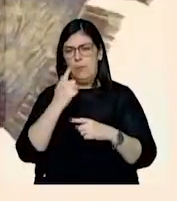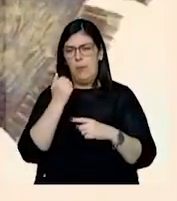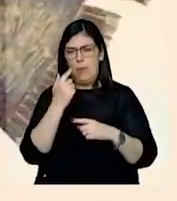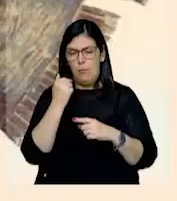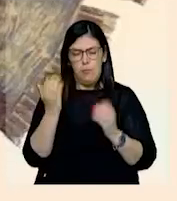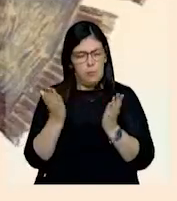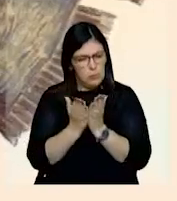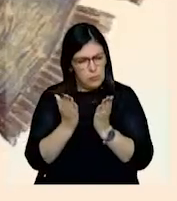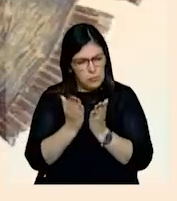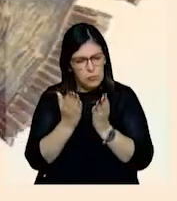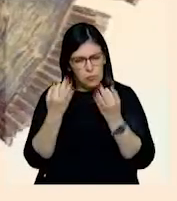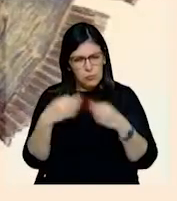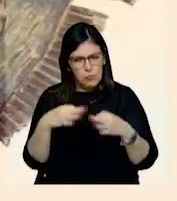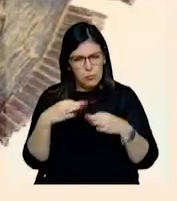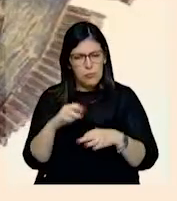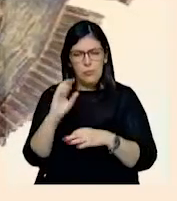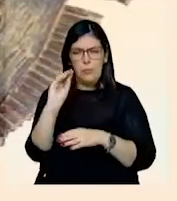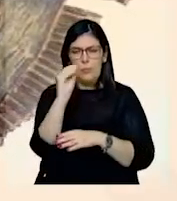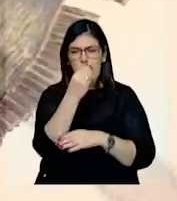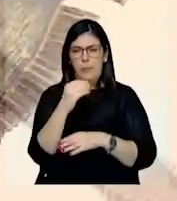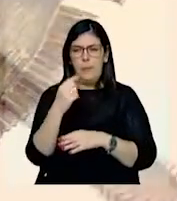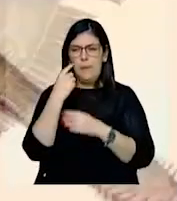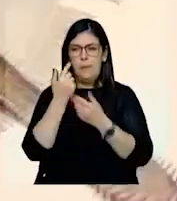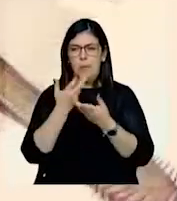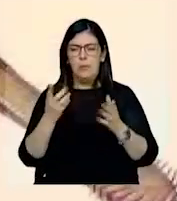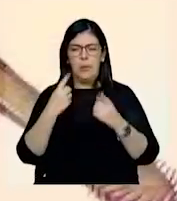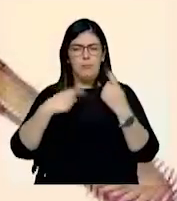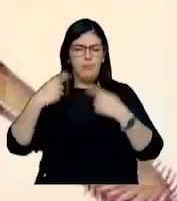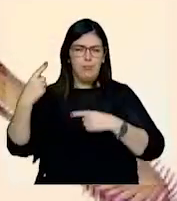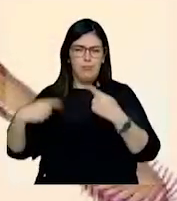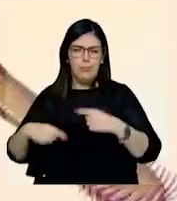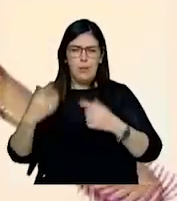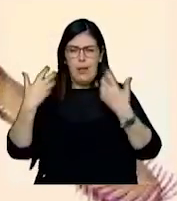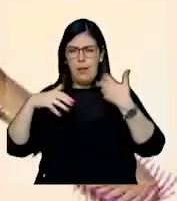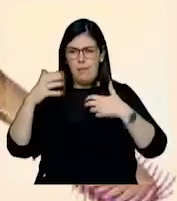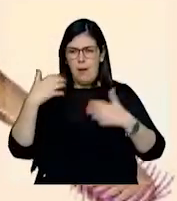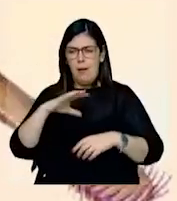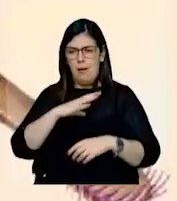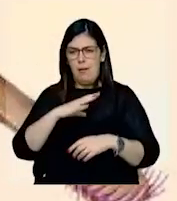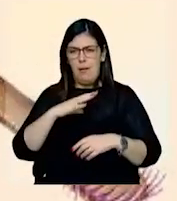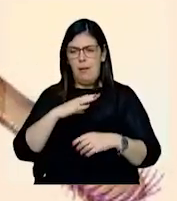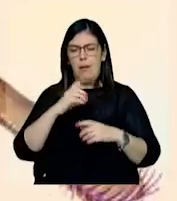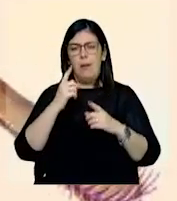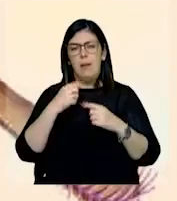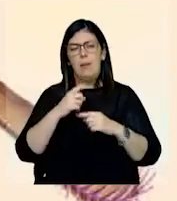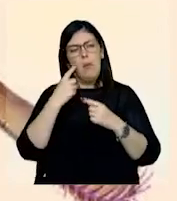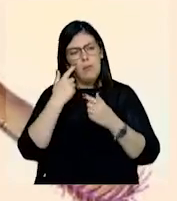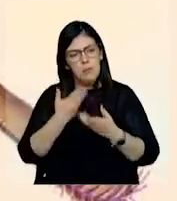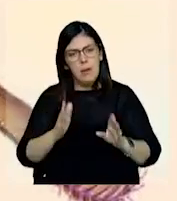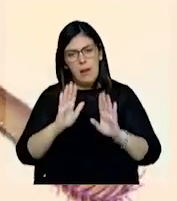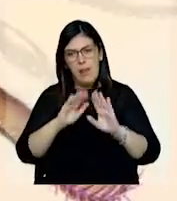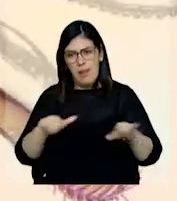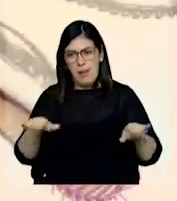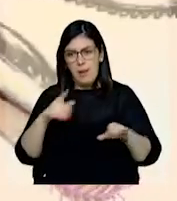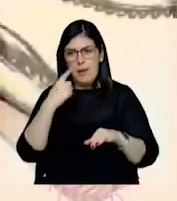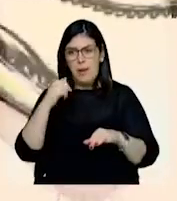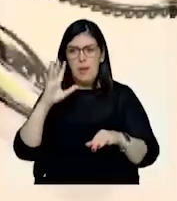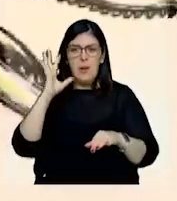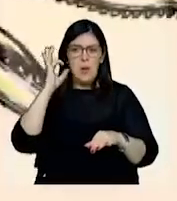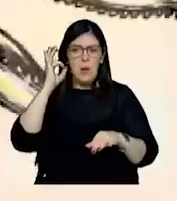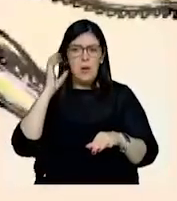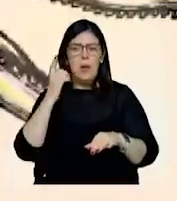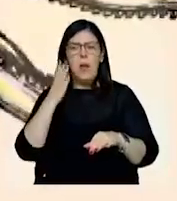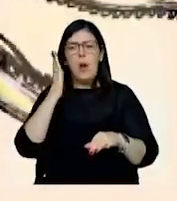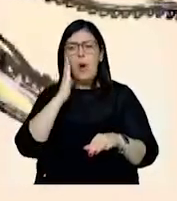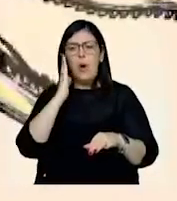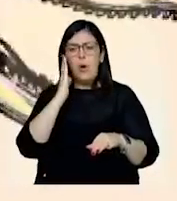lo que pretende es mostrar esa gran diversidad de animales que teníamos y sobre todo llevarla a los niños y a las niñas ese conocimiento que